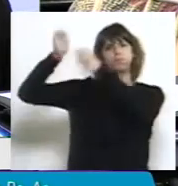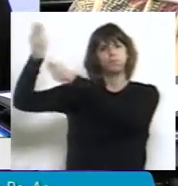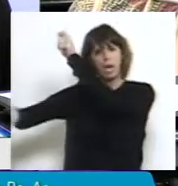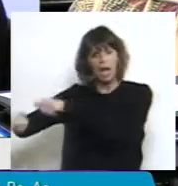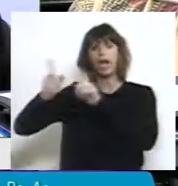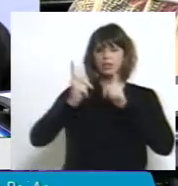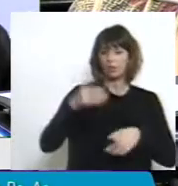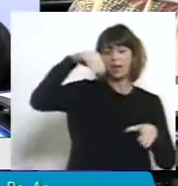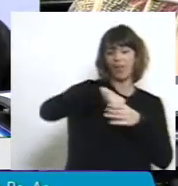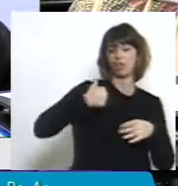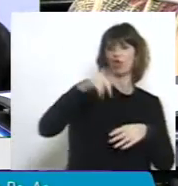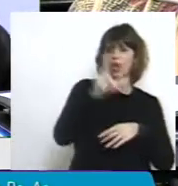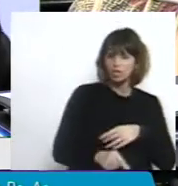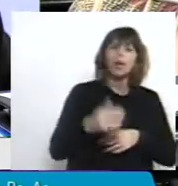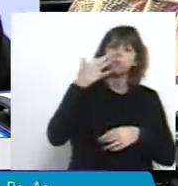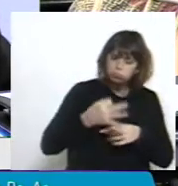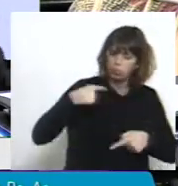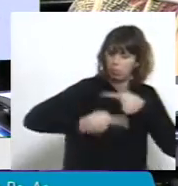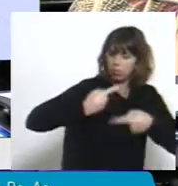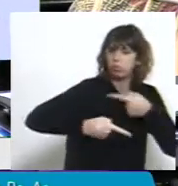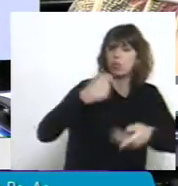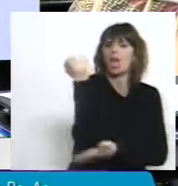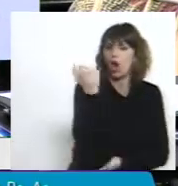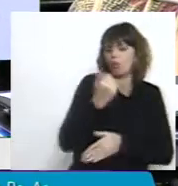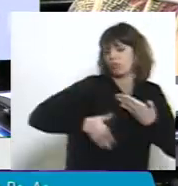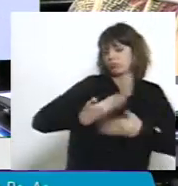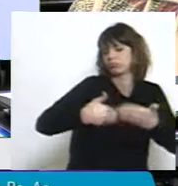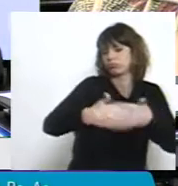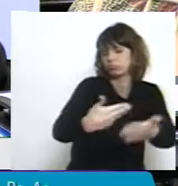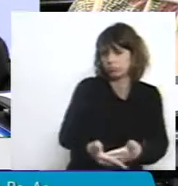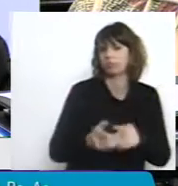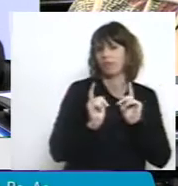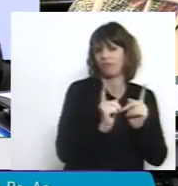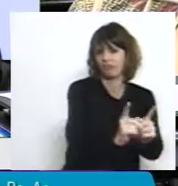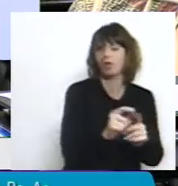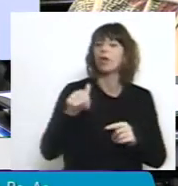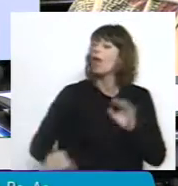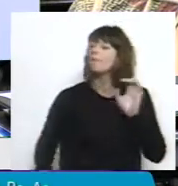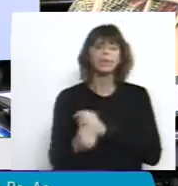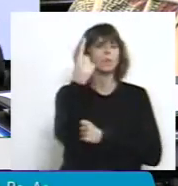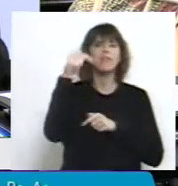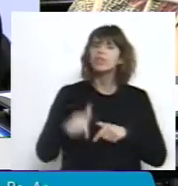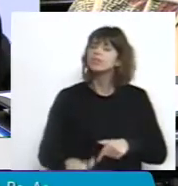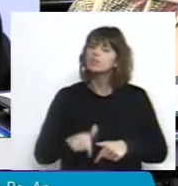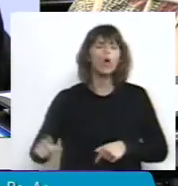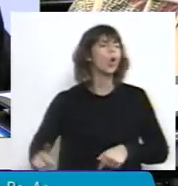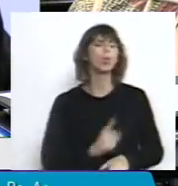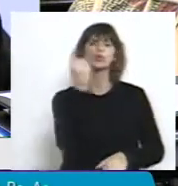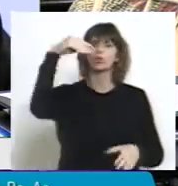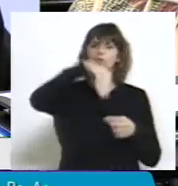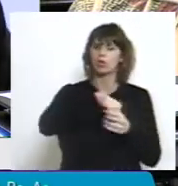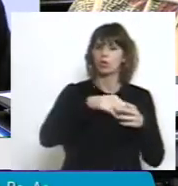mercado interno en un lugar robusto. Y por primera vez, y me enorgullezco de ser parte del Frente para la